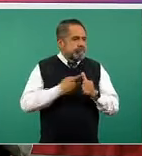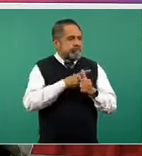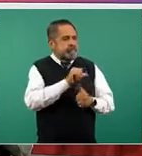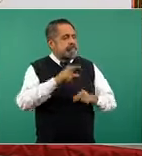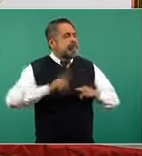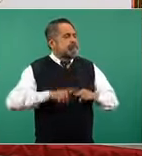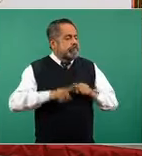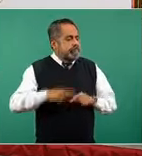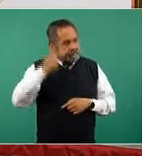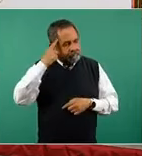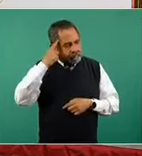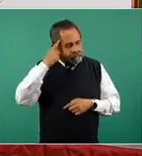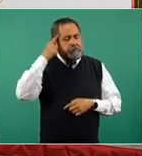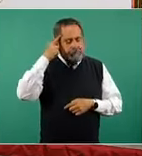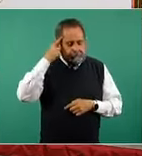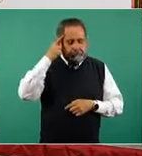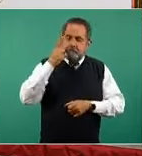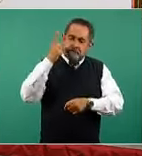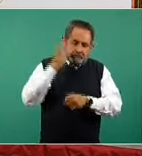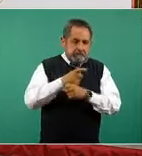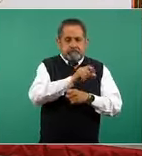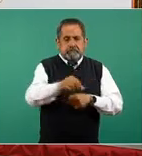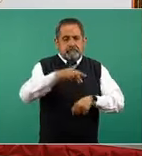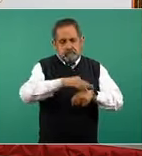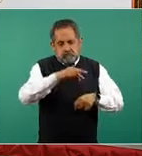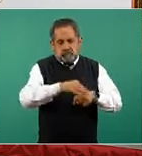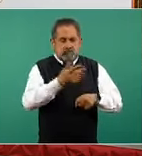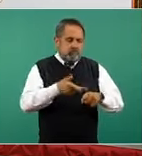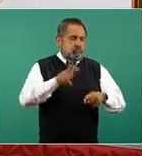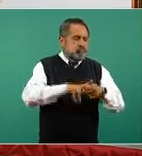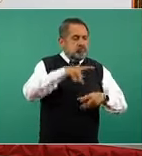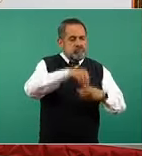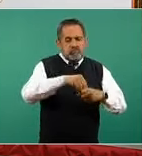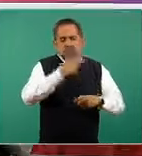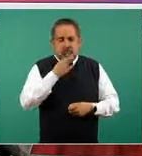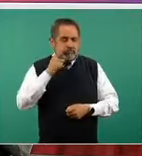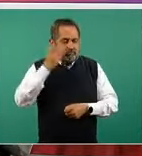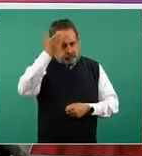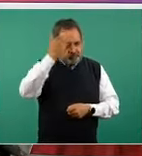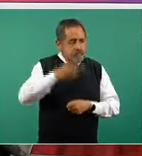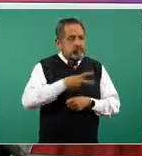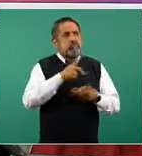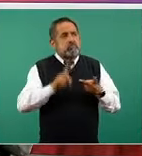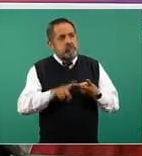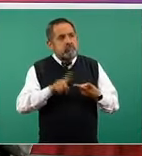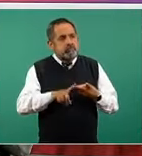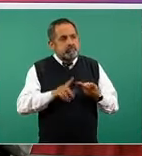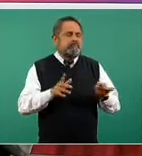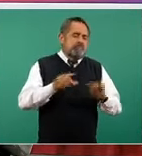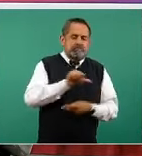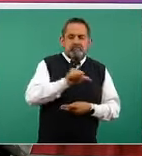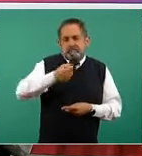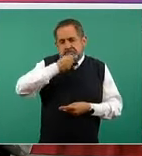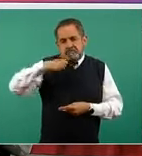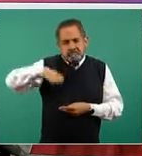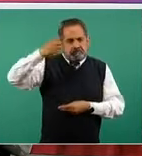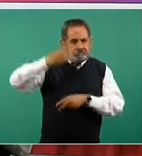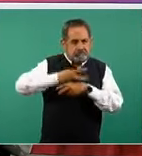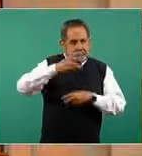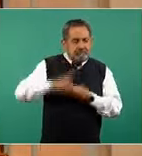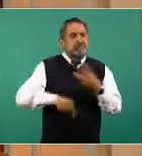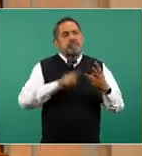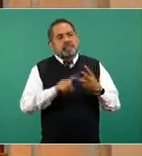el que hemos estado comentando en las conferencias, el que comentamos hace un momento. Por lo tanto, entonces debemos de poder esperar nuestro